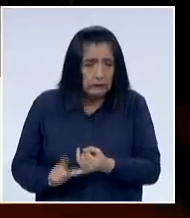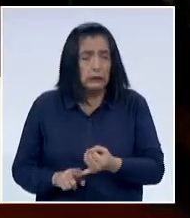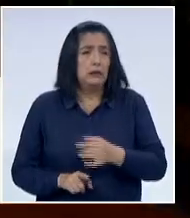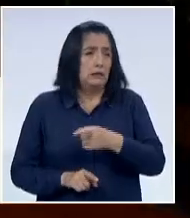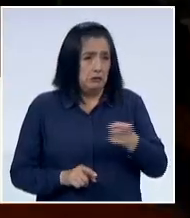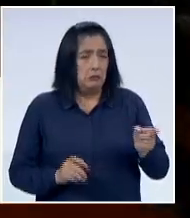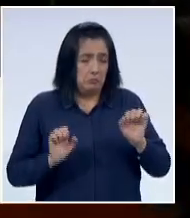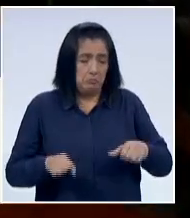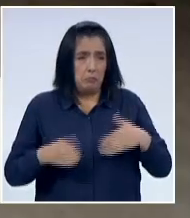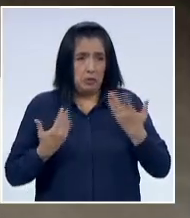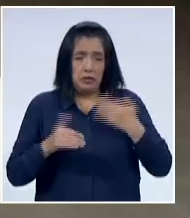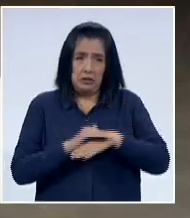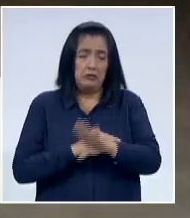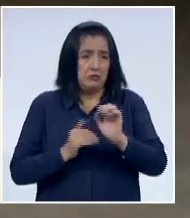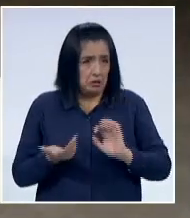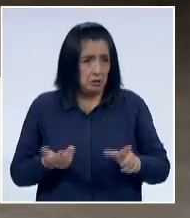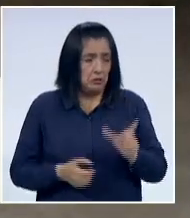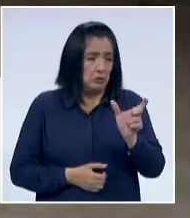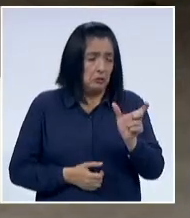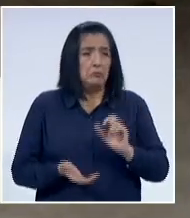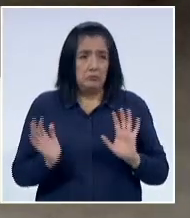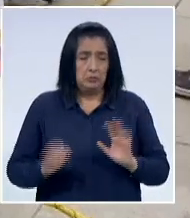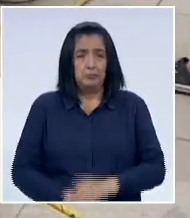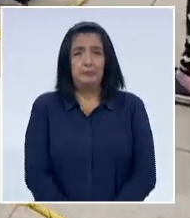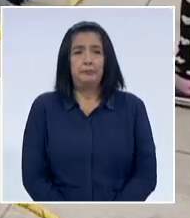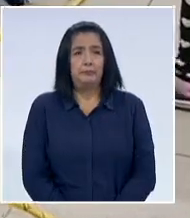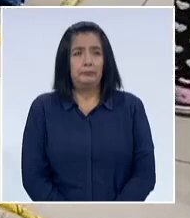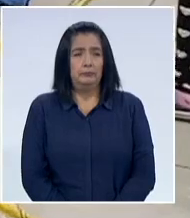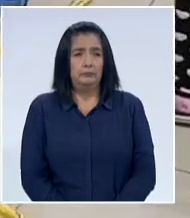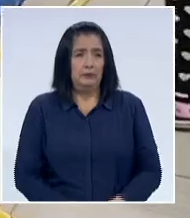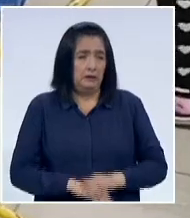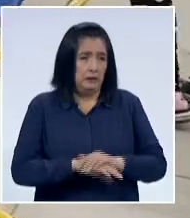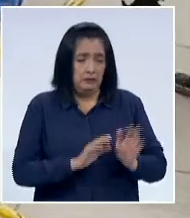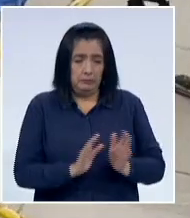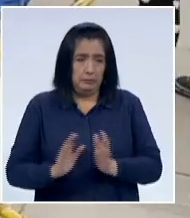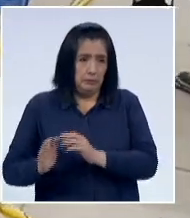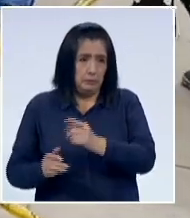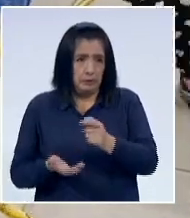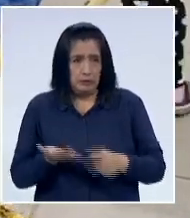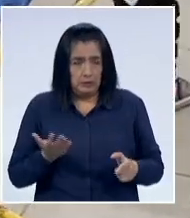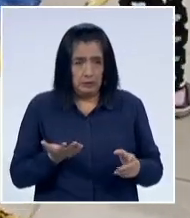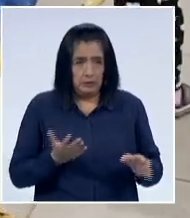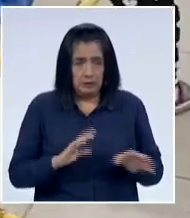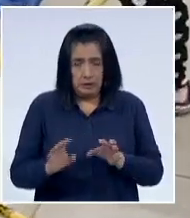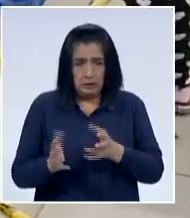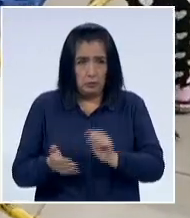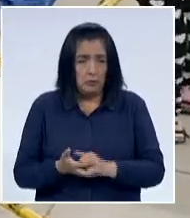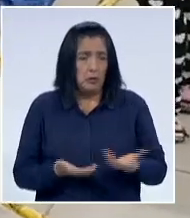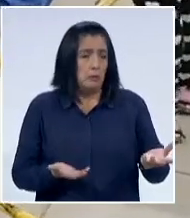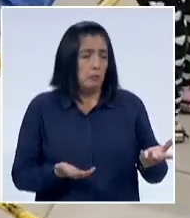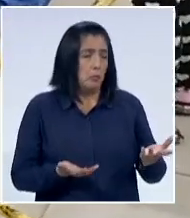Ellos pueden ingresar con su cédula de identidad. El plan de contingencia desarrollado por